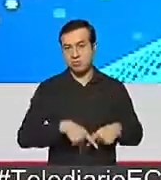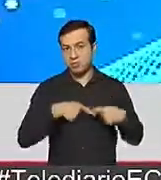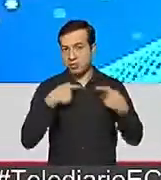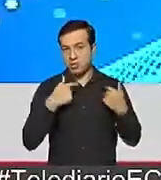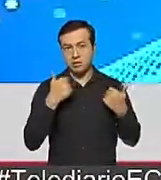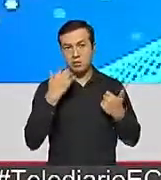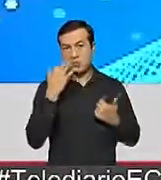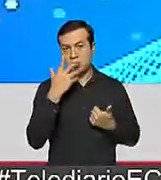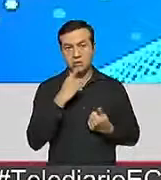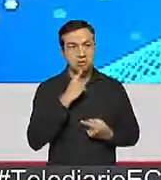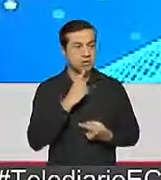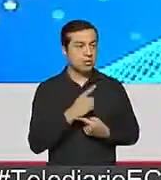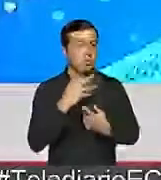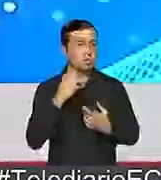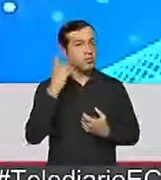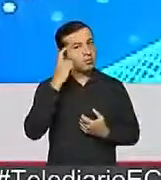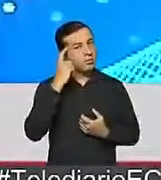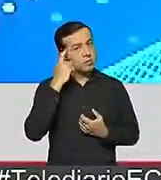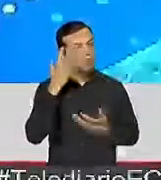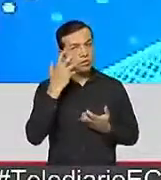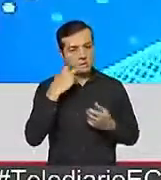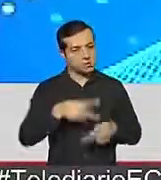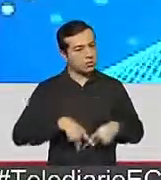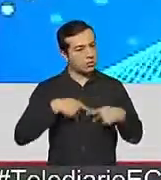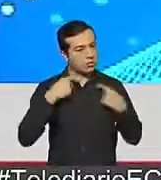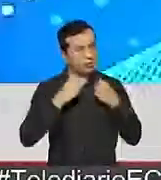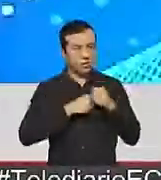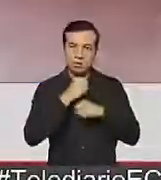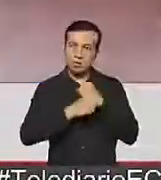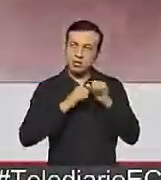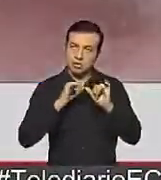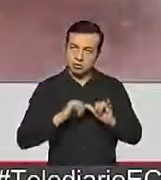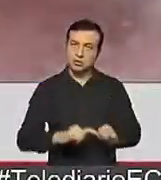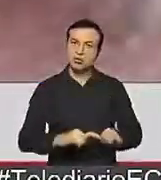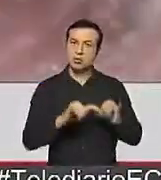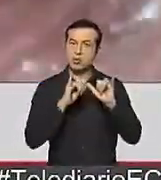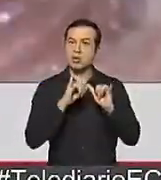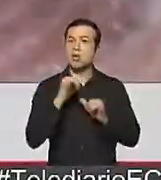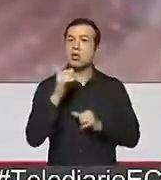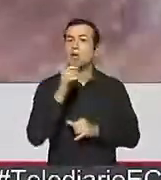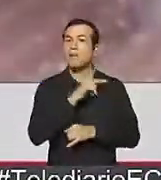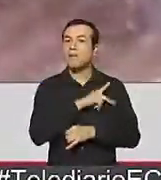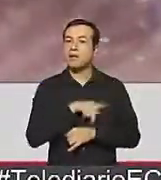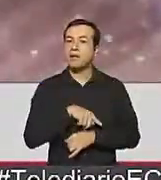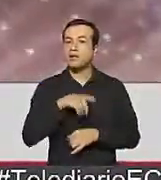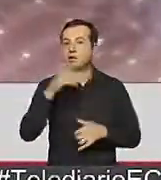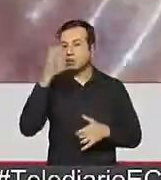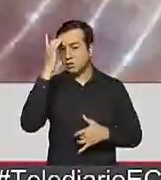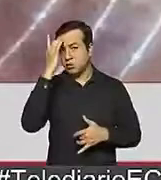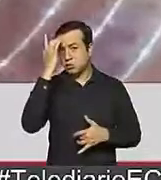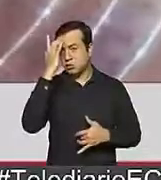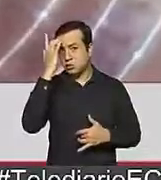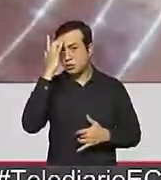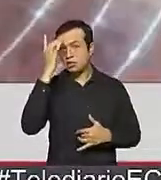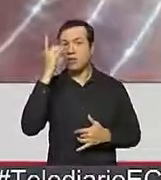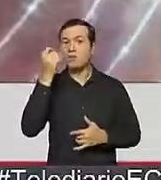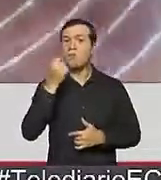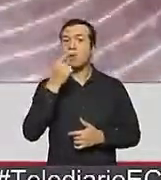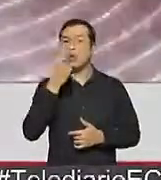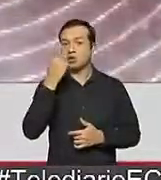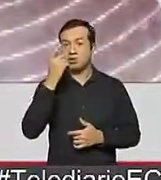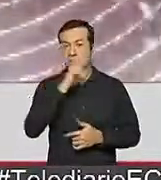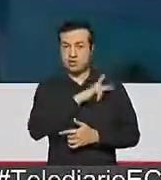muy, muy linda y lo que pienso es que quiero vivir muchos y muchos años más. La medicina personalizada de precisión ofrece un